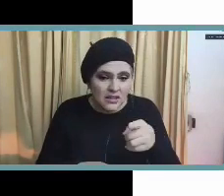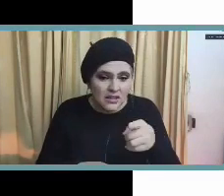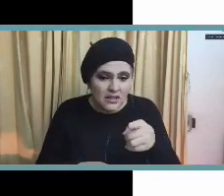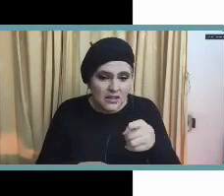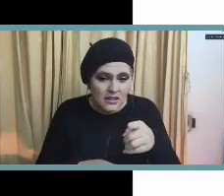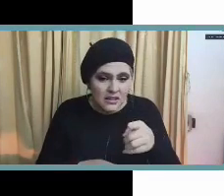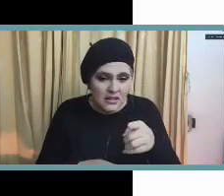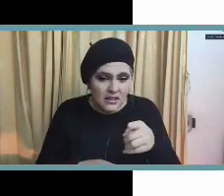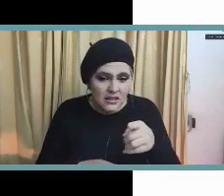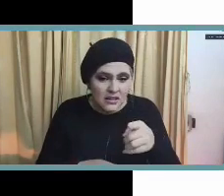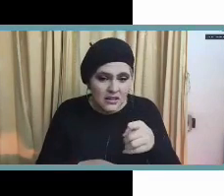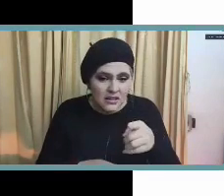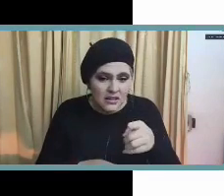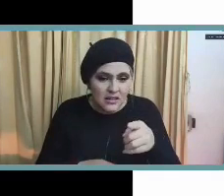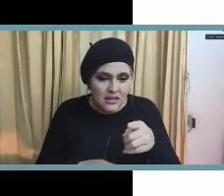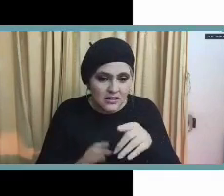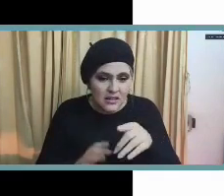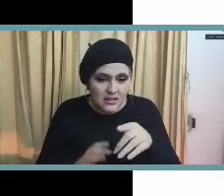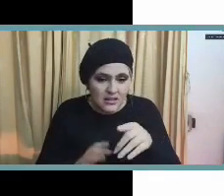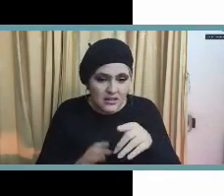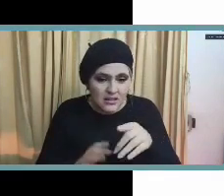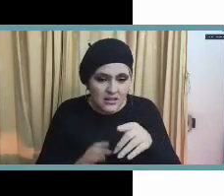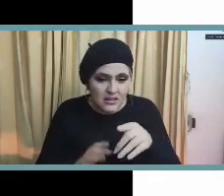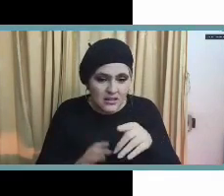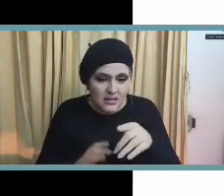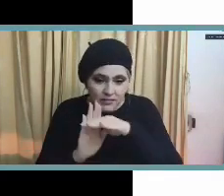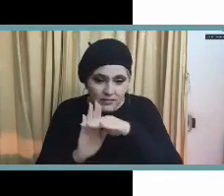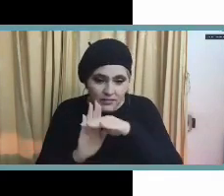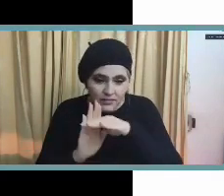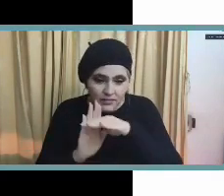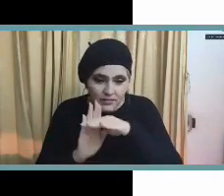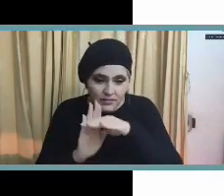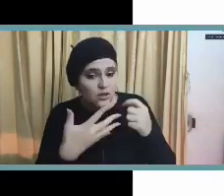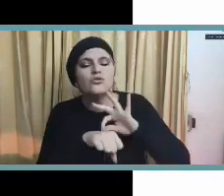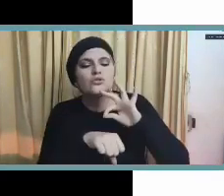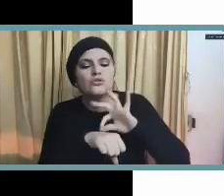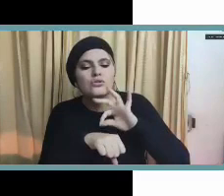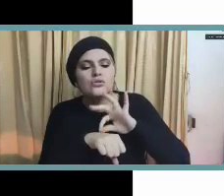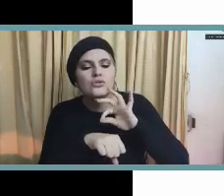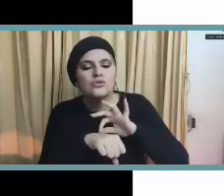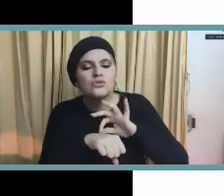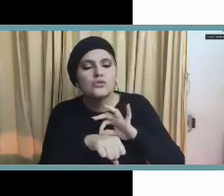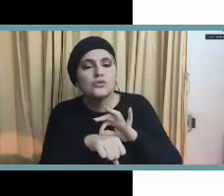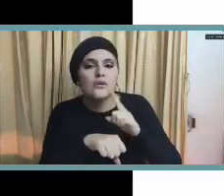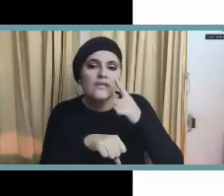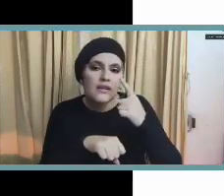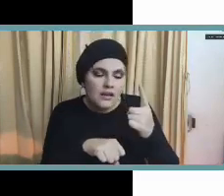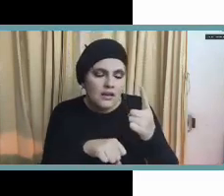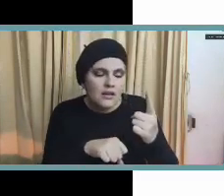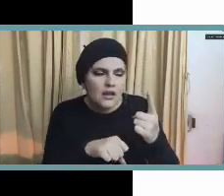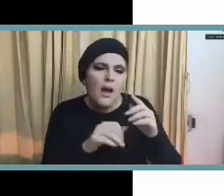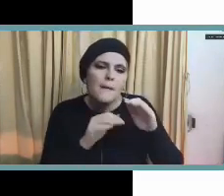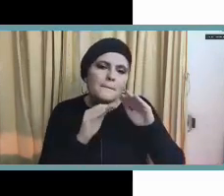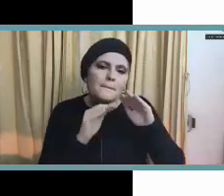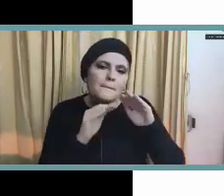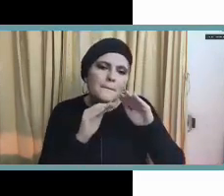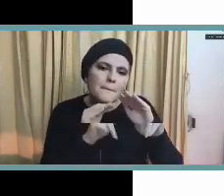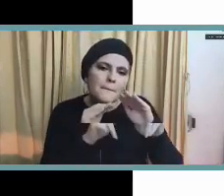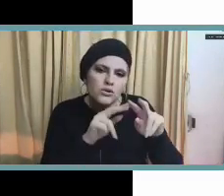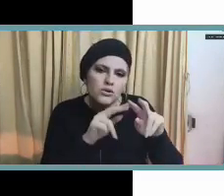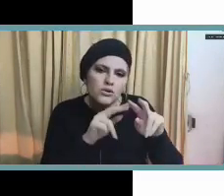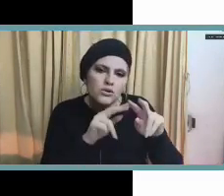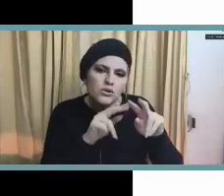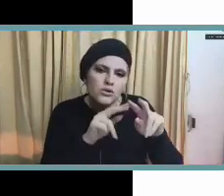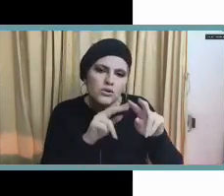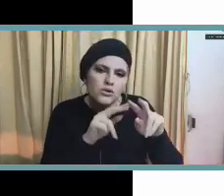sea esencialmente clínico, tal como lo apoyan las investigaciones, ¿ya? Y que se sugiere